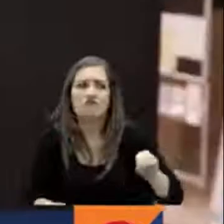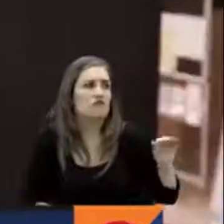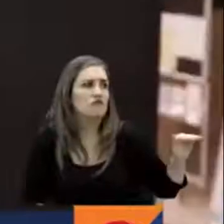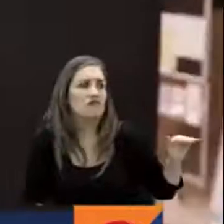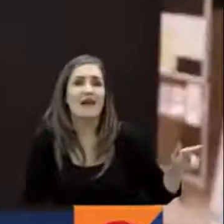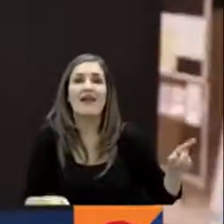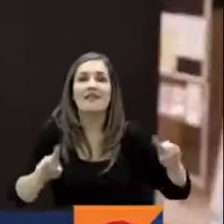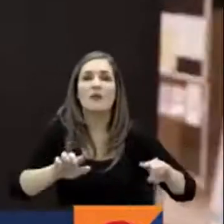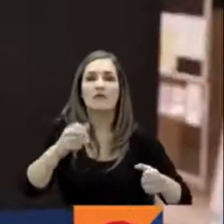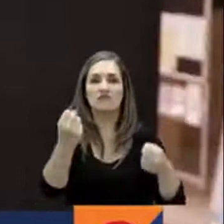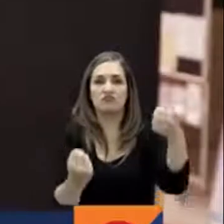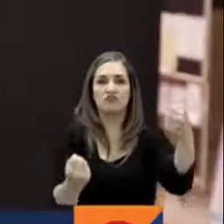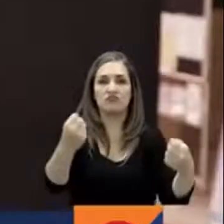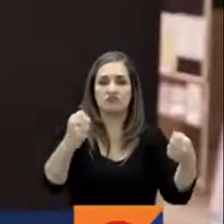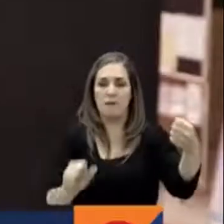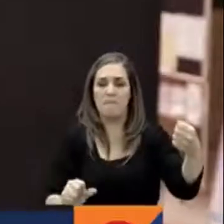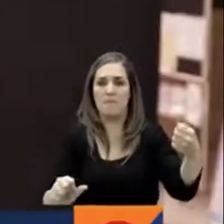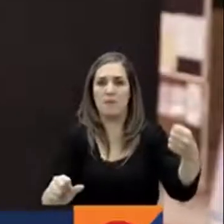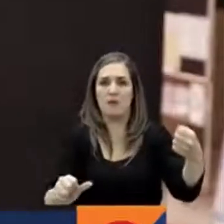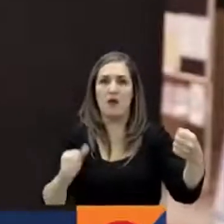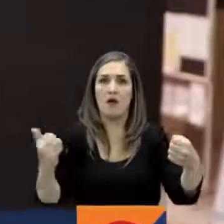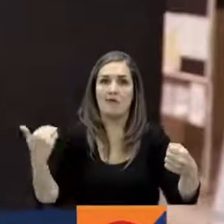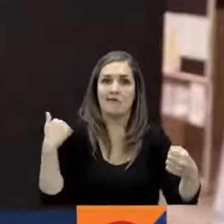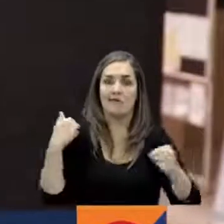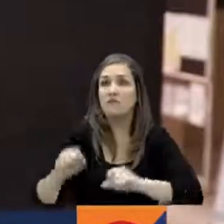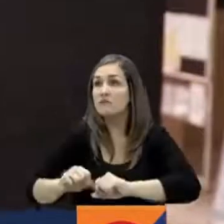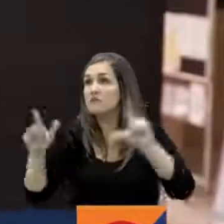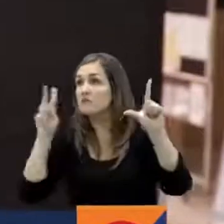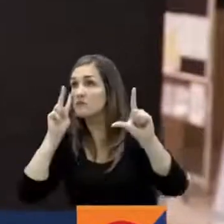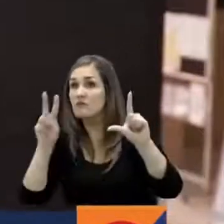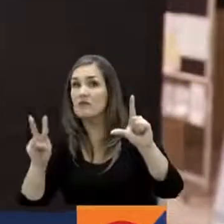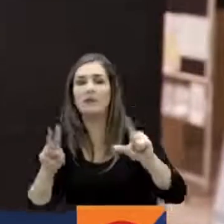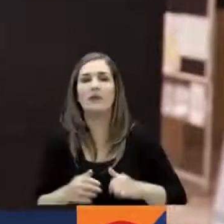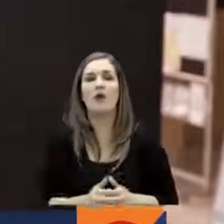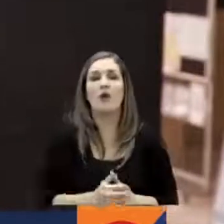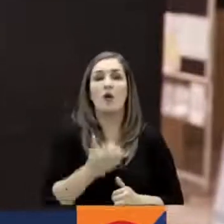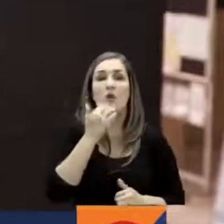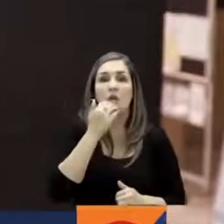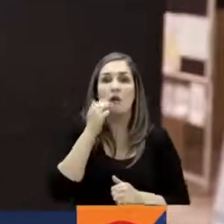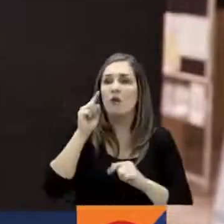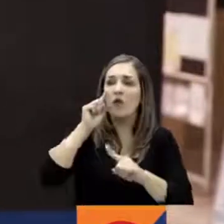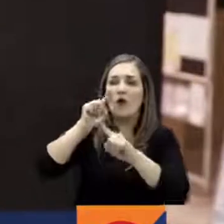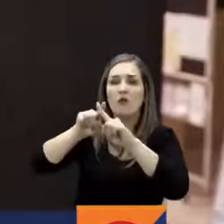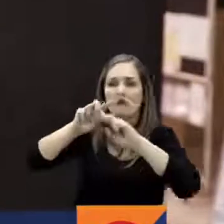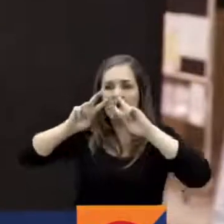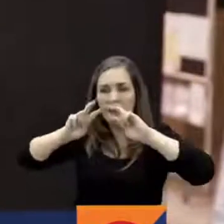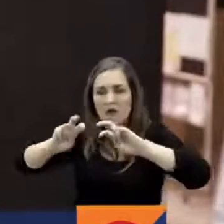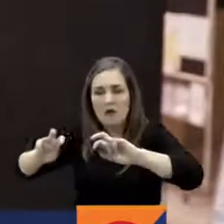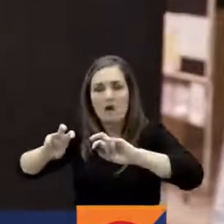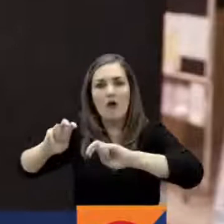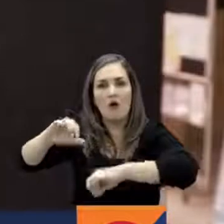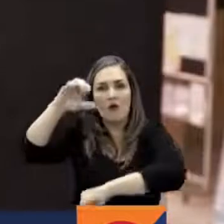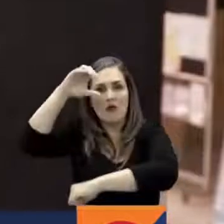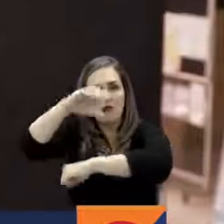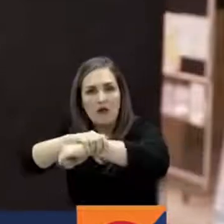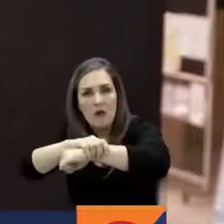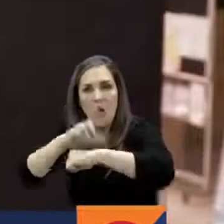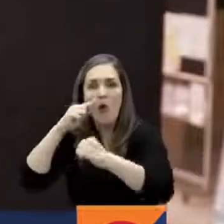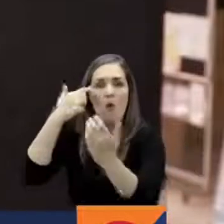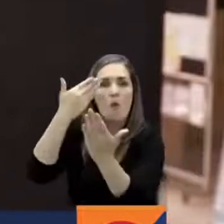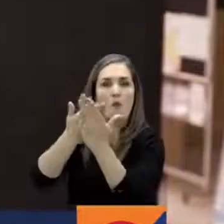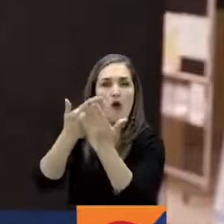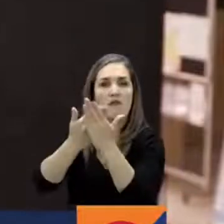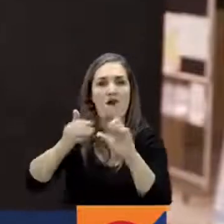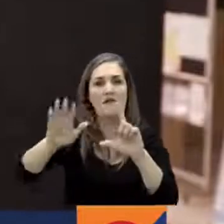conductores. Únicamente se pudo usar para efectos de seguimiento, captura, investigación o evidencia probatoria la grabación